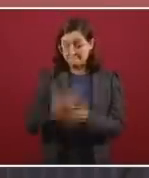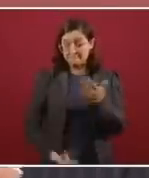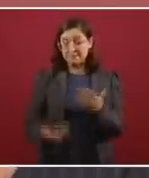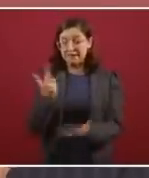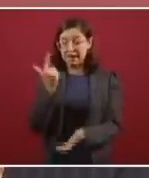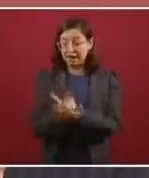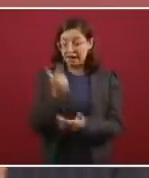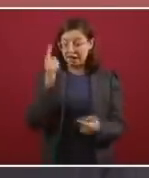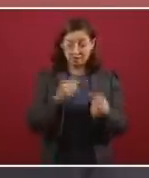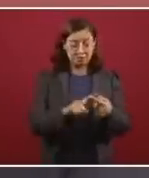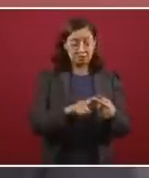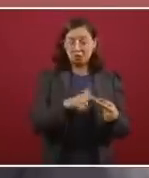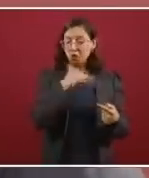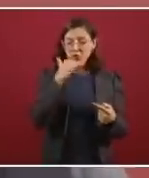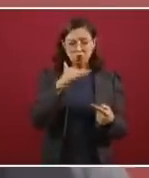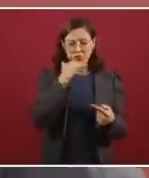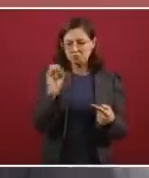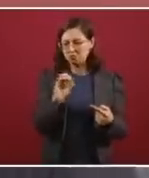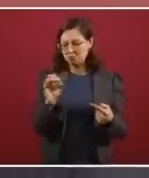No era delito grave